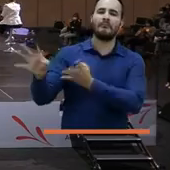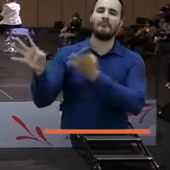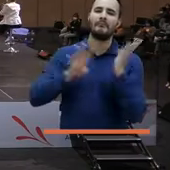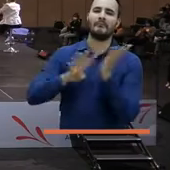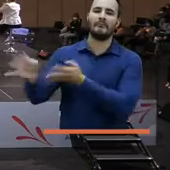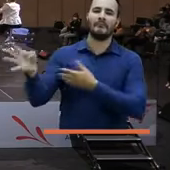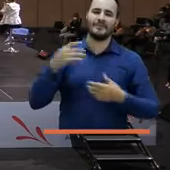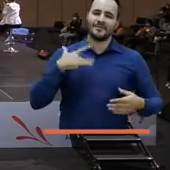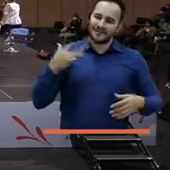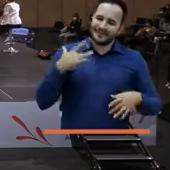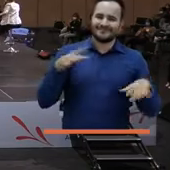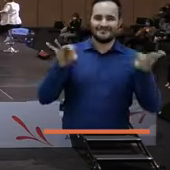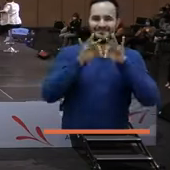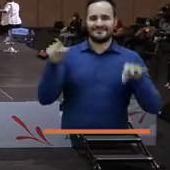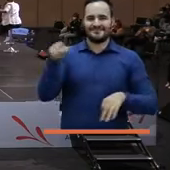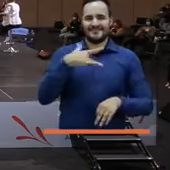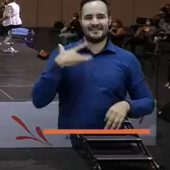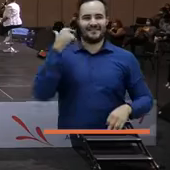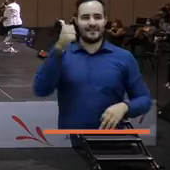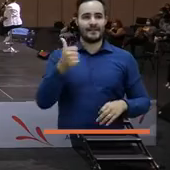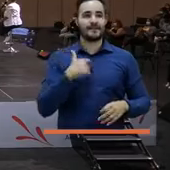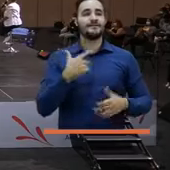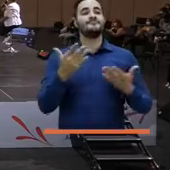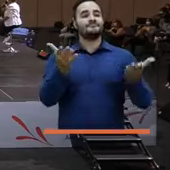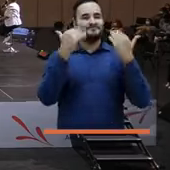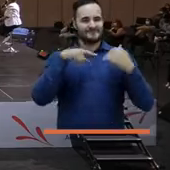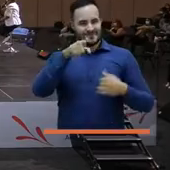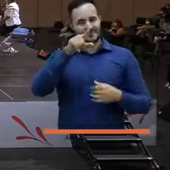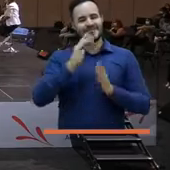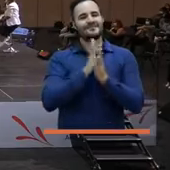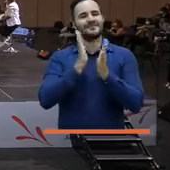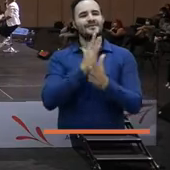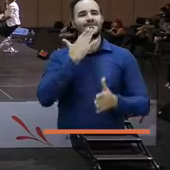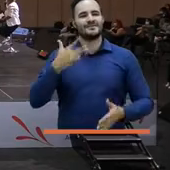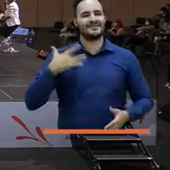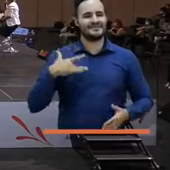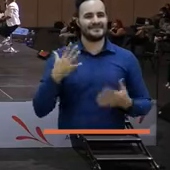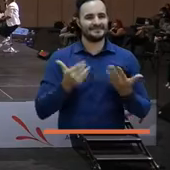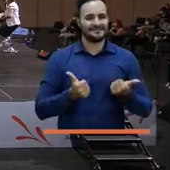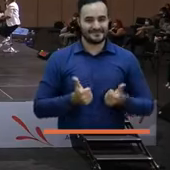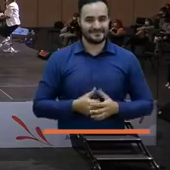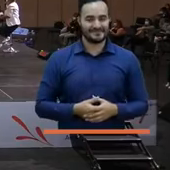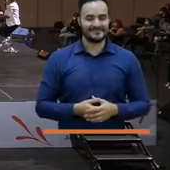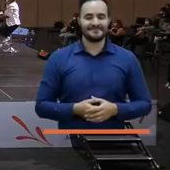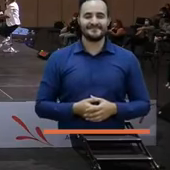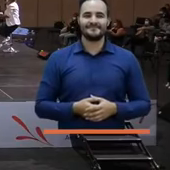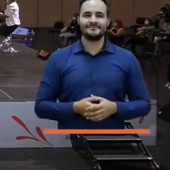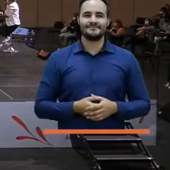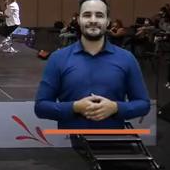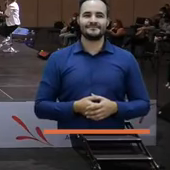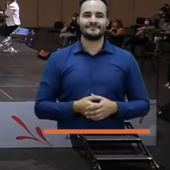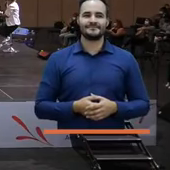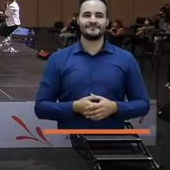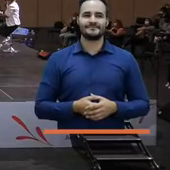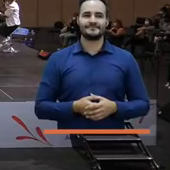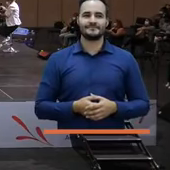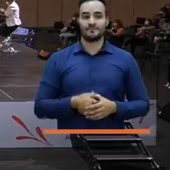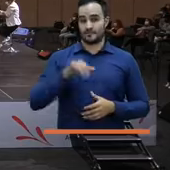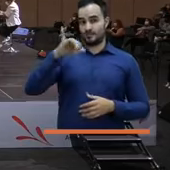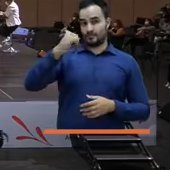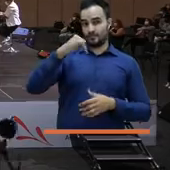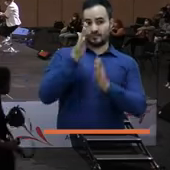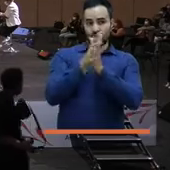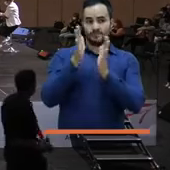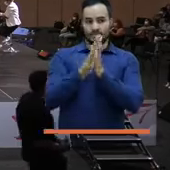agradable es marian cuéntanos ustedes como han con eso y entonces bueno primero contarles